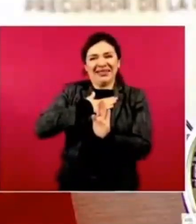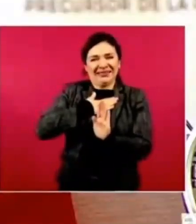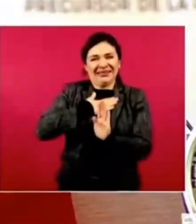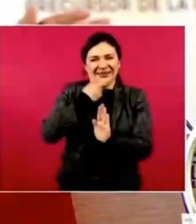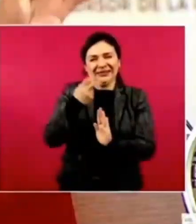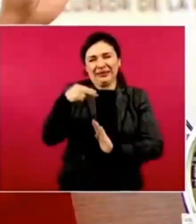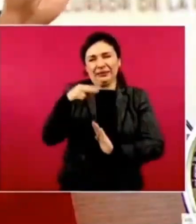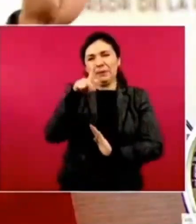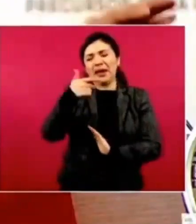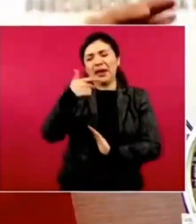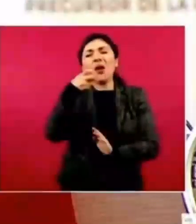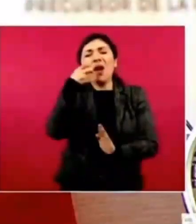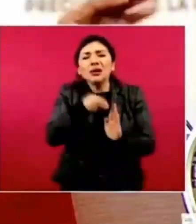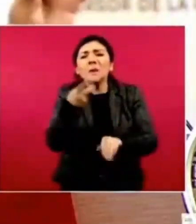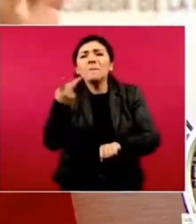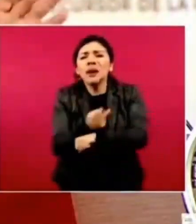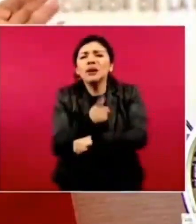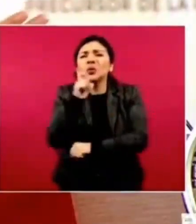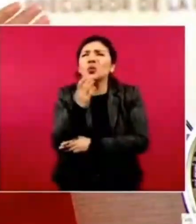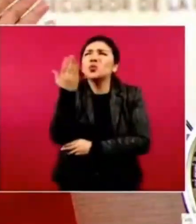Pero fue hace 40 años